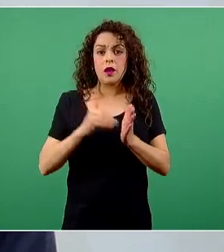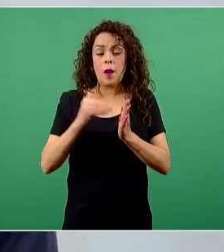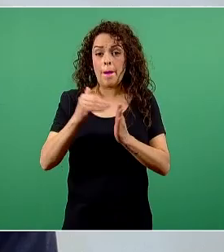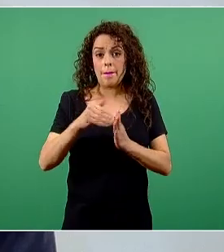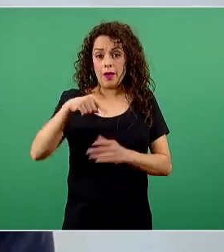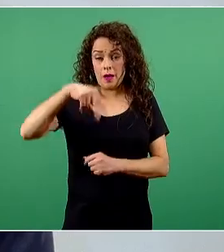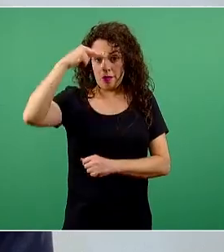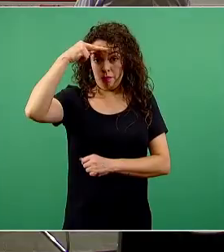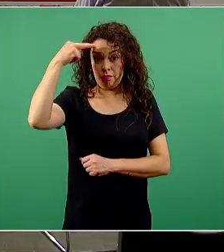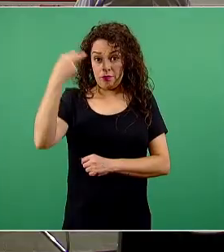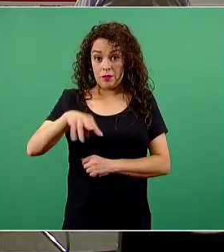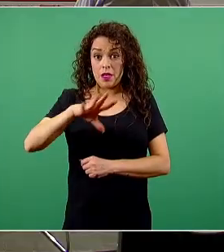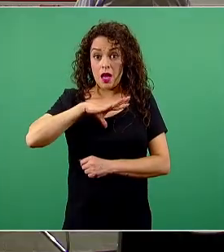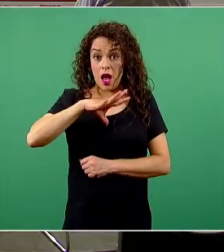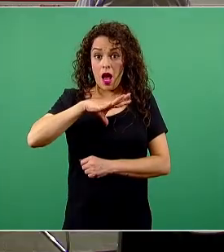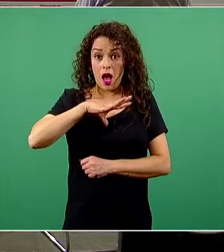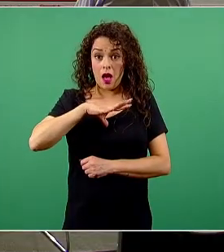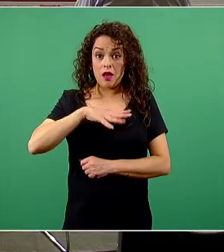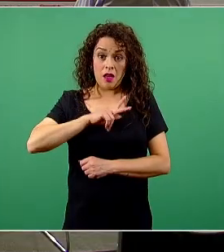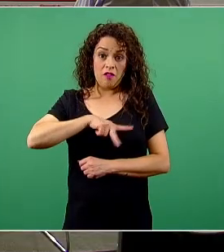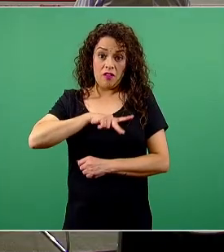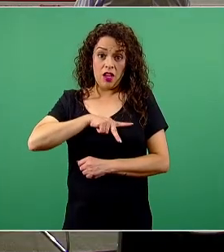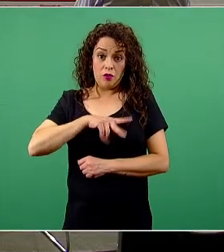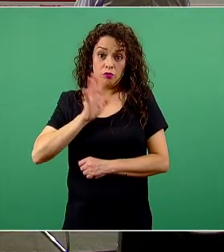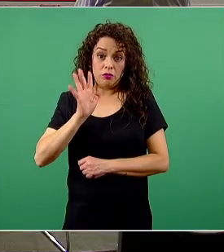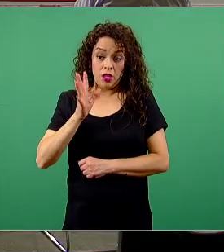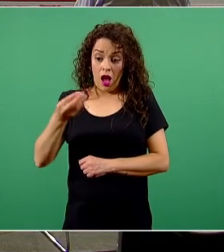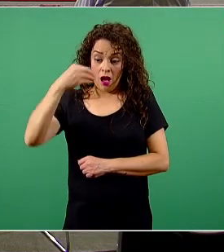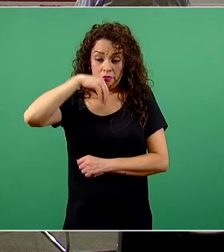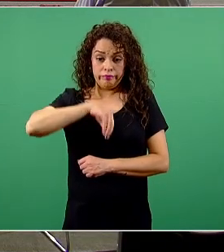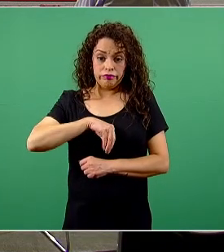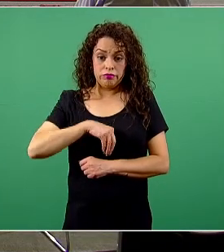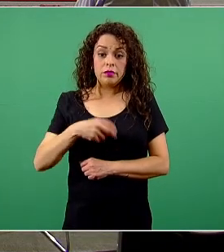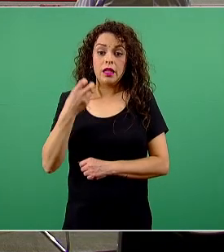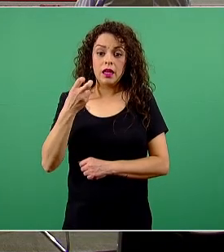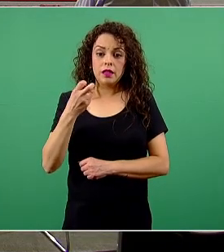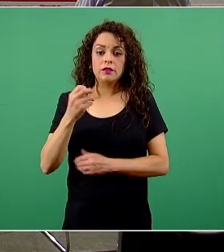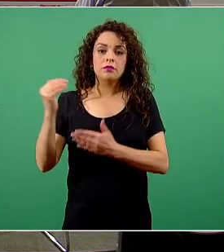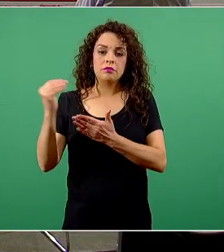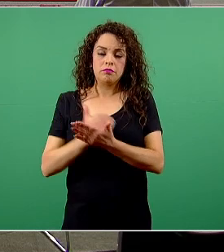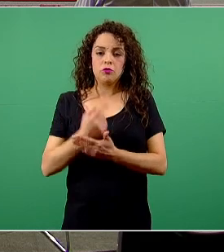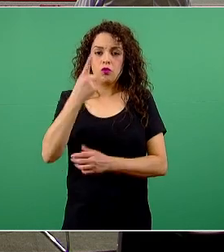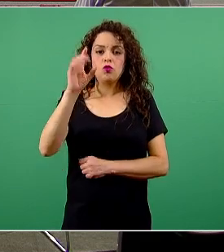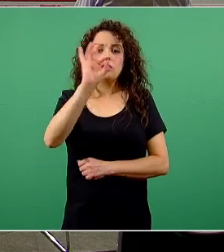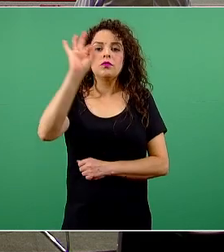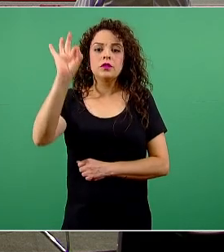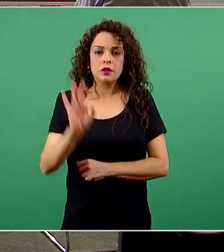que tuvieron contacto con el virus, la letalidad es menor al 1%.